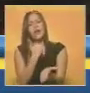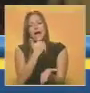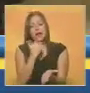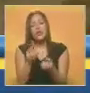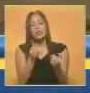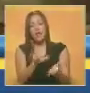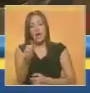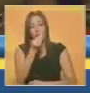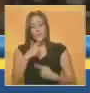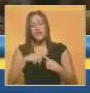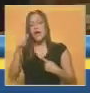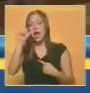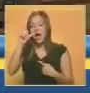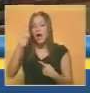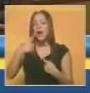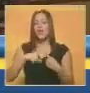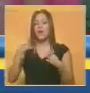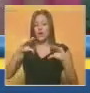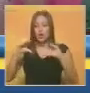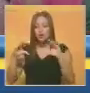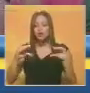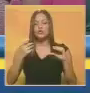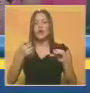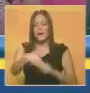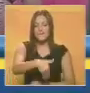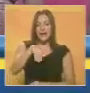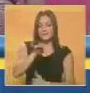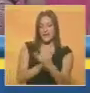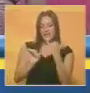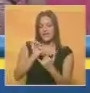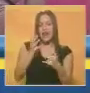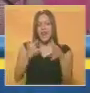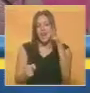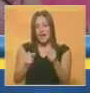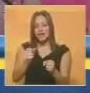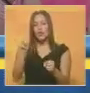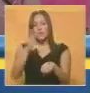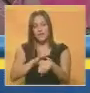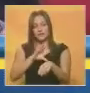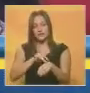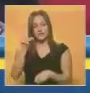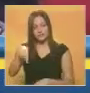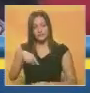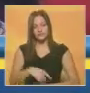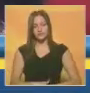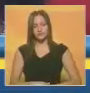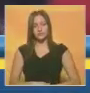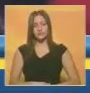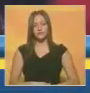de comida, agua, colchones, pañales, fórmulas lácteas y medicamentos.